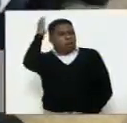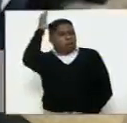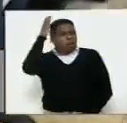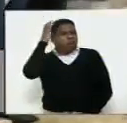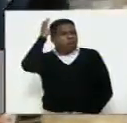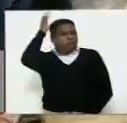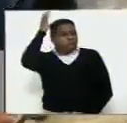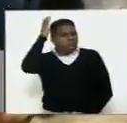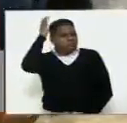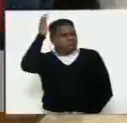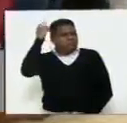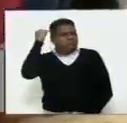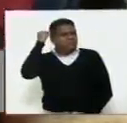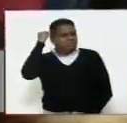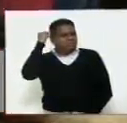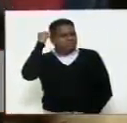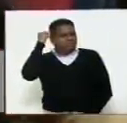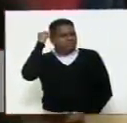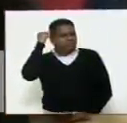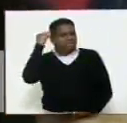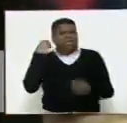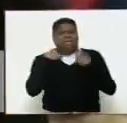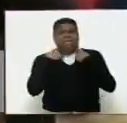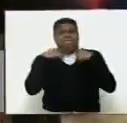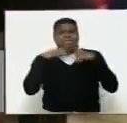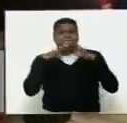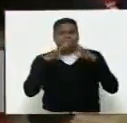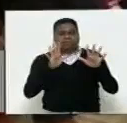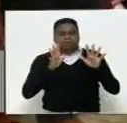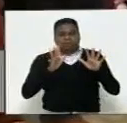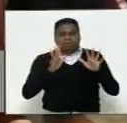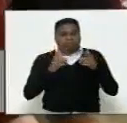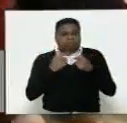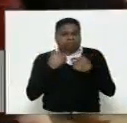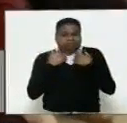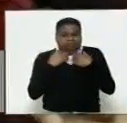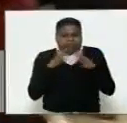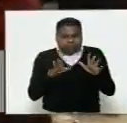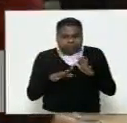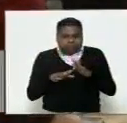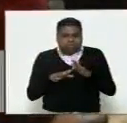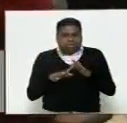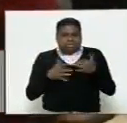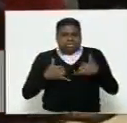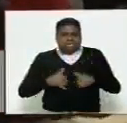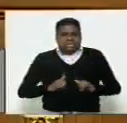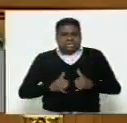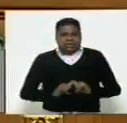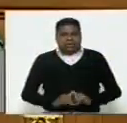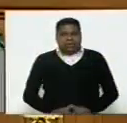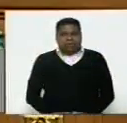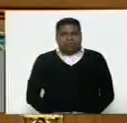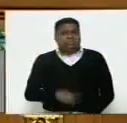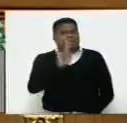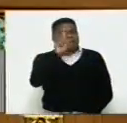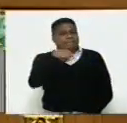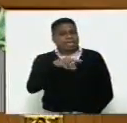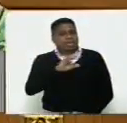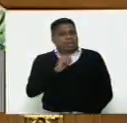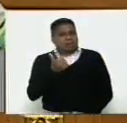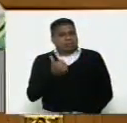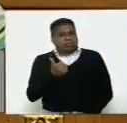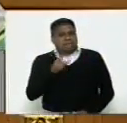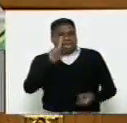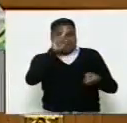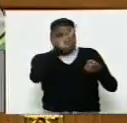conciencia. Y perdió su hija. Y a Joaquina Sánchez, la